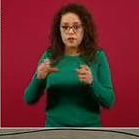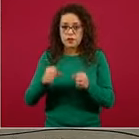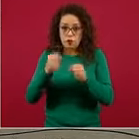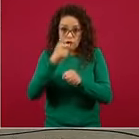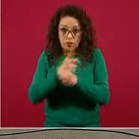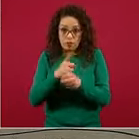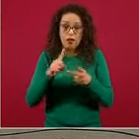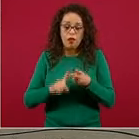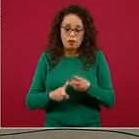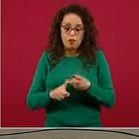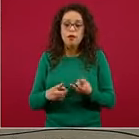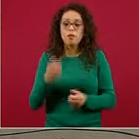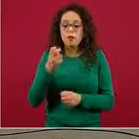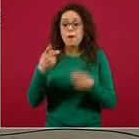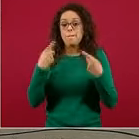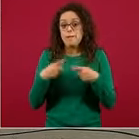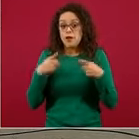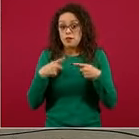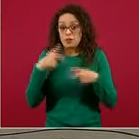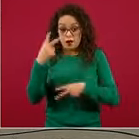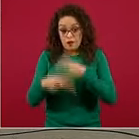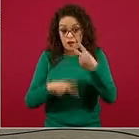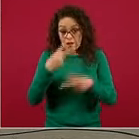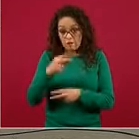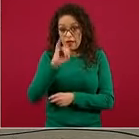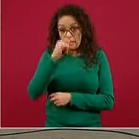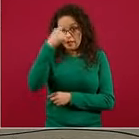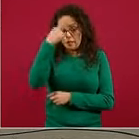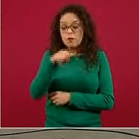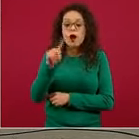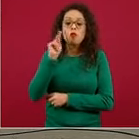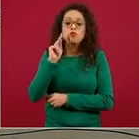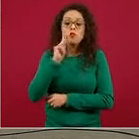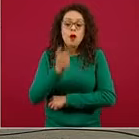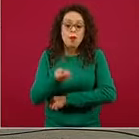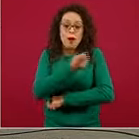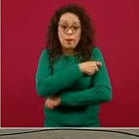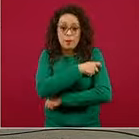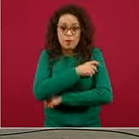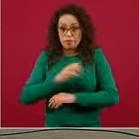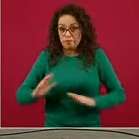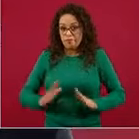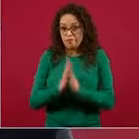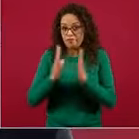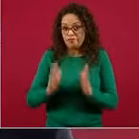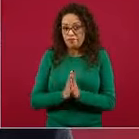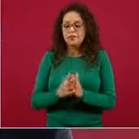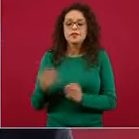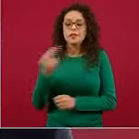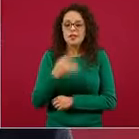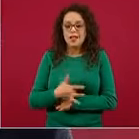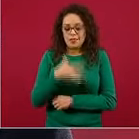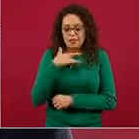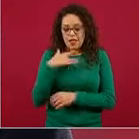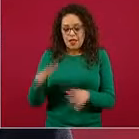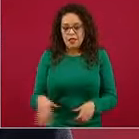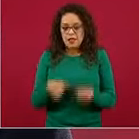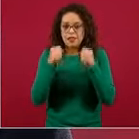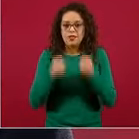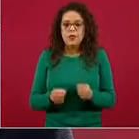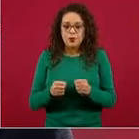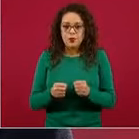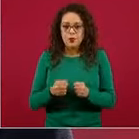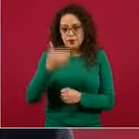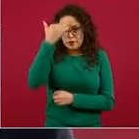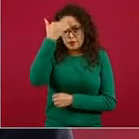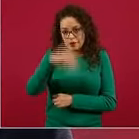lo tanto las personas que vayan a participar de los mismos pues lo hagan con plena seguridad y sabiendo que el